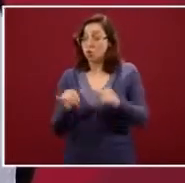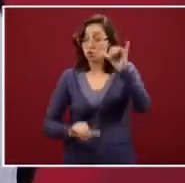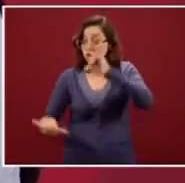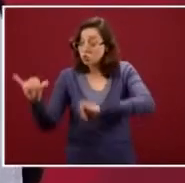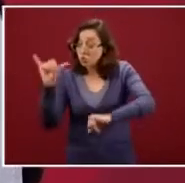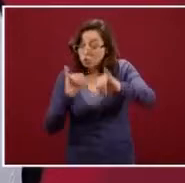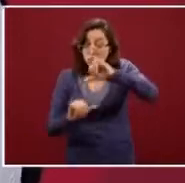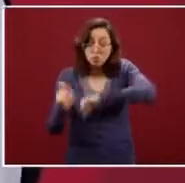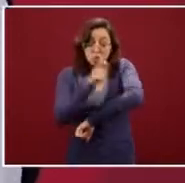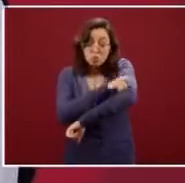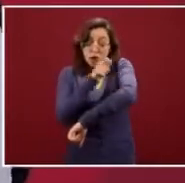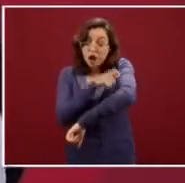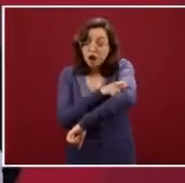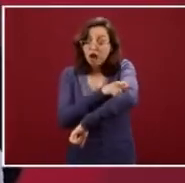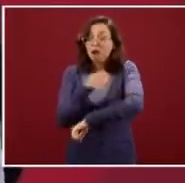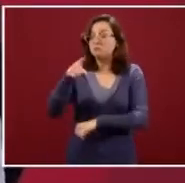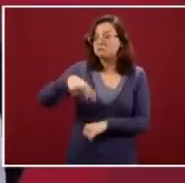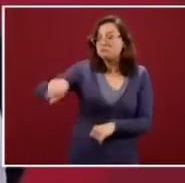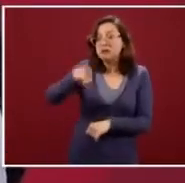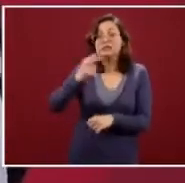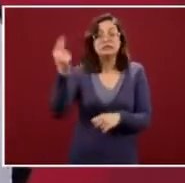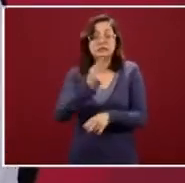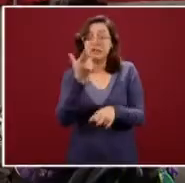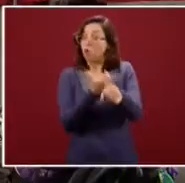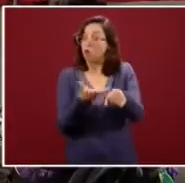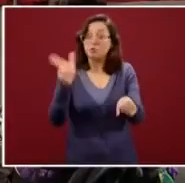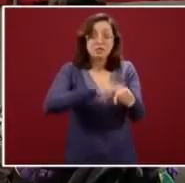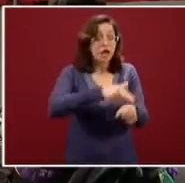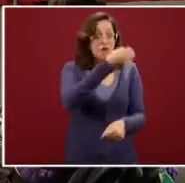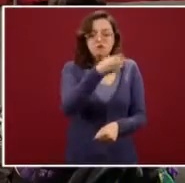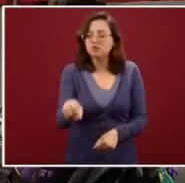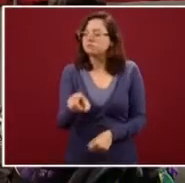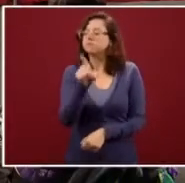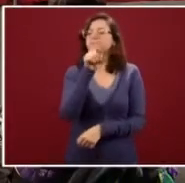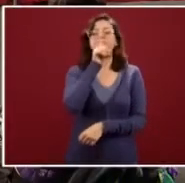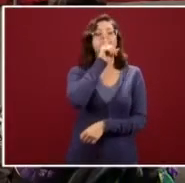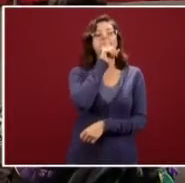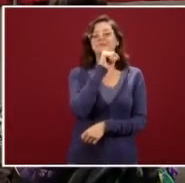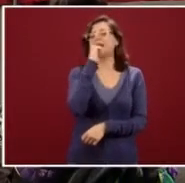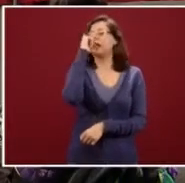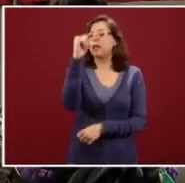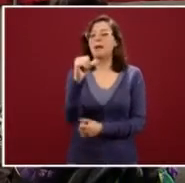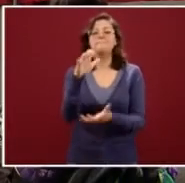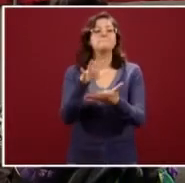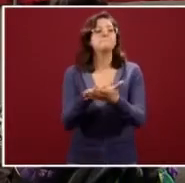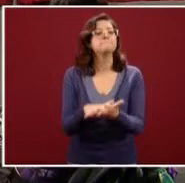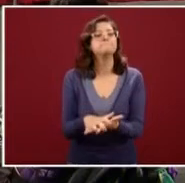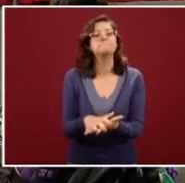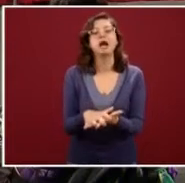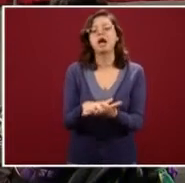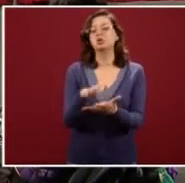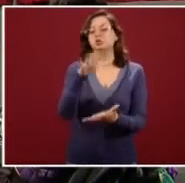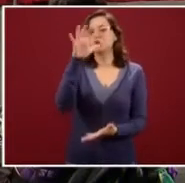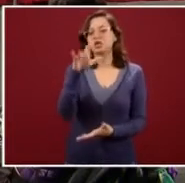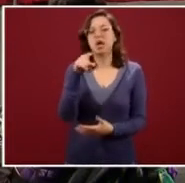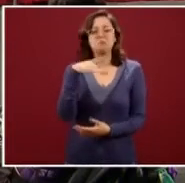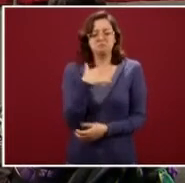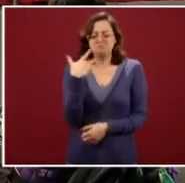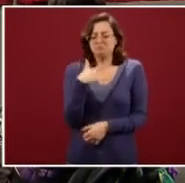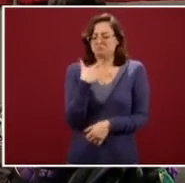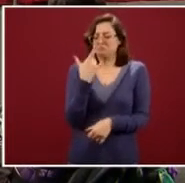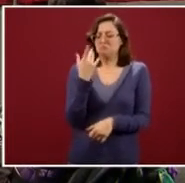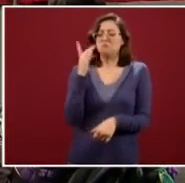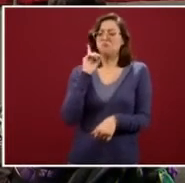no todas las personas demandan atención médica, de hecho muchas se va a pedir que si son con